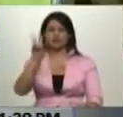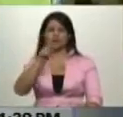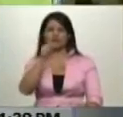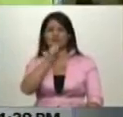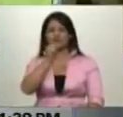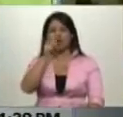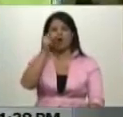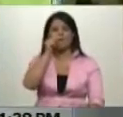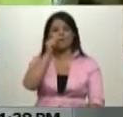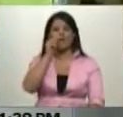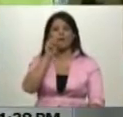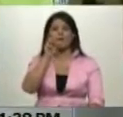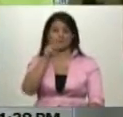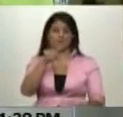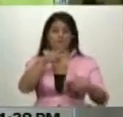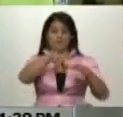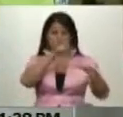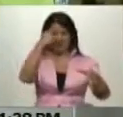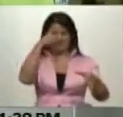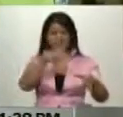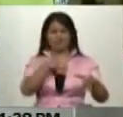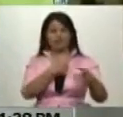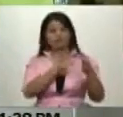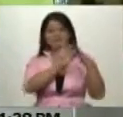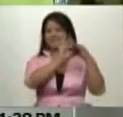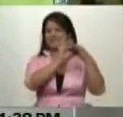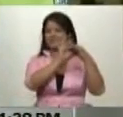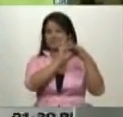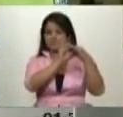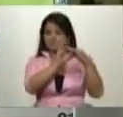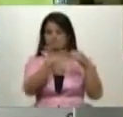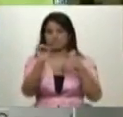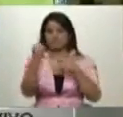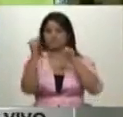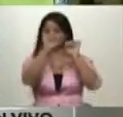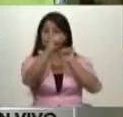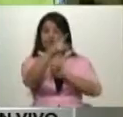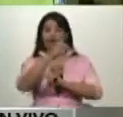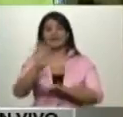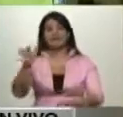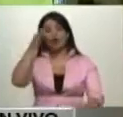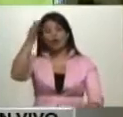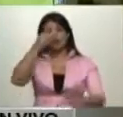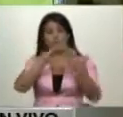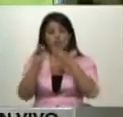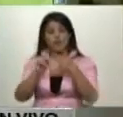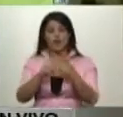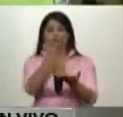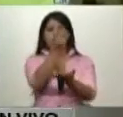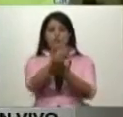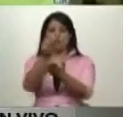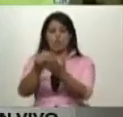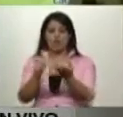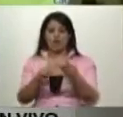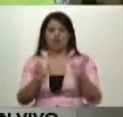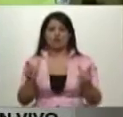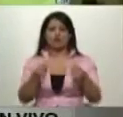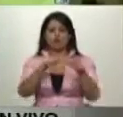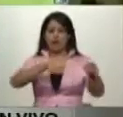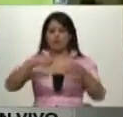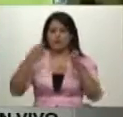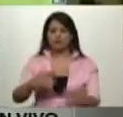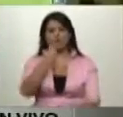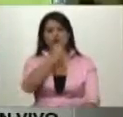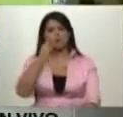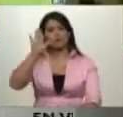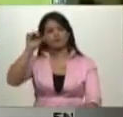Lorenzo Mendoza, la familia Mendoza, y bueno, el compromiso de las comunas, de los consejos comunales, los movimientos campesinos en potenciar la